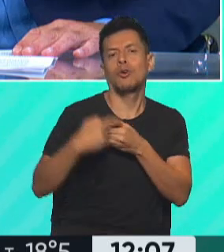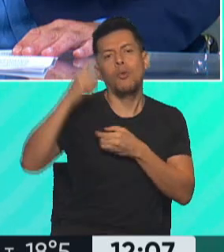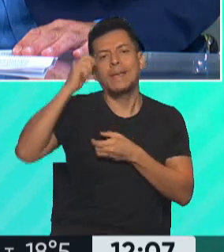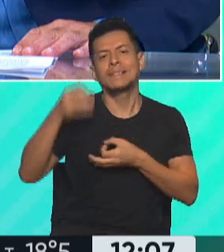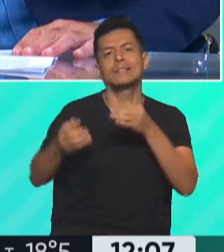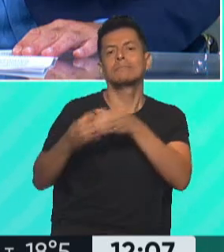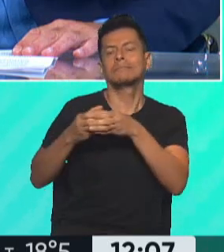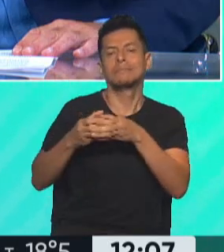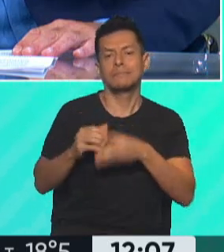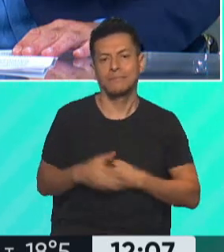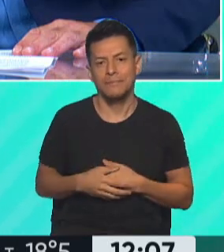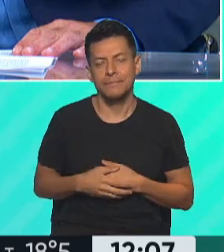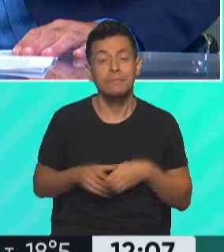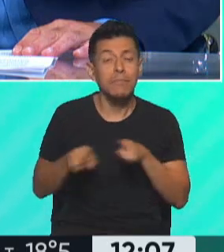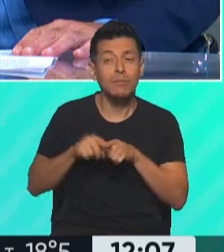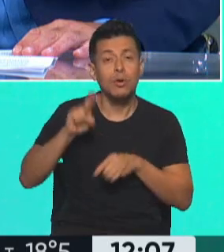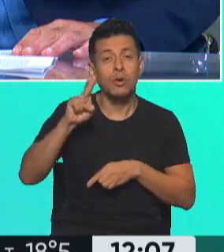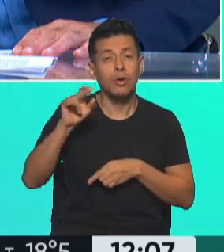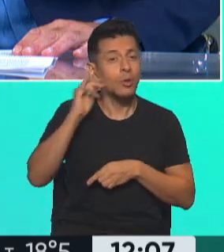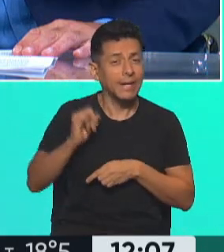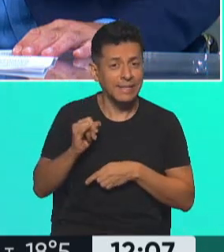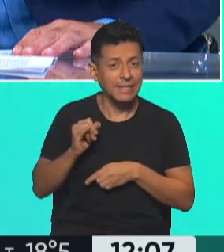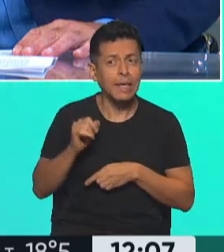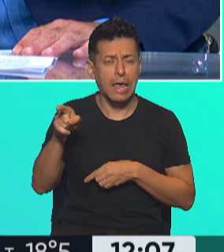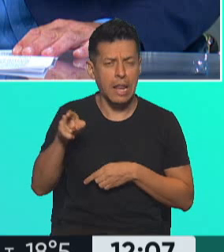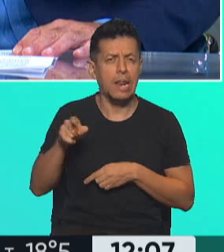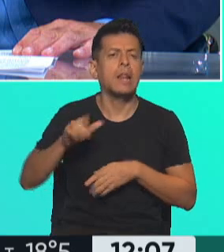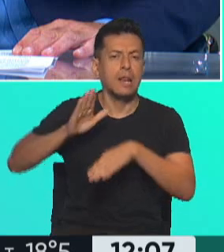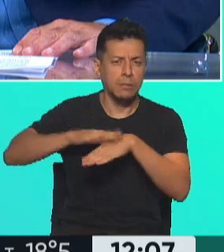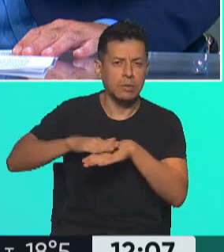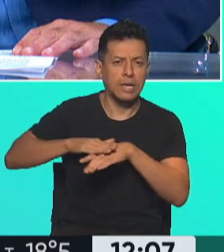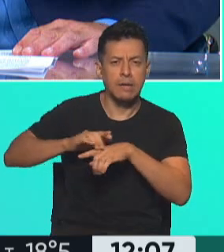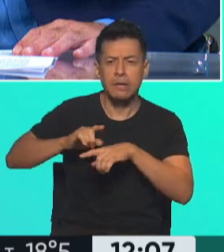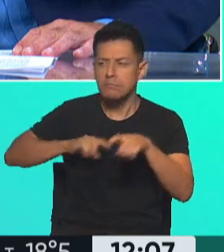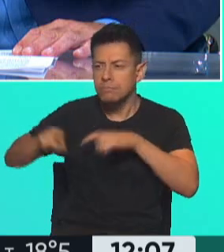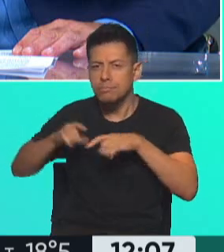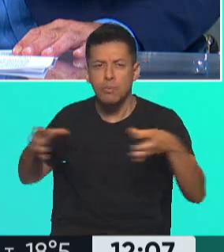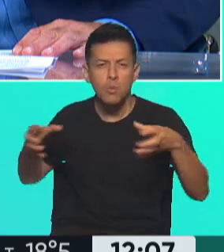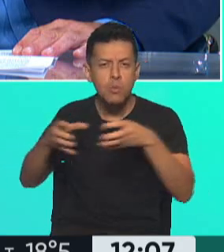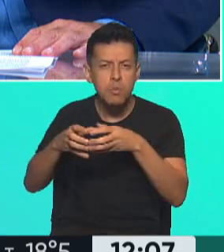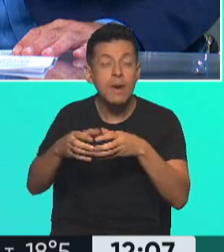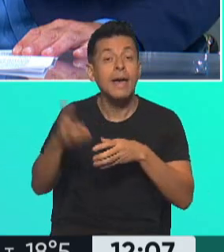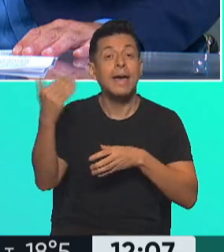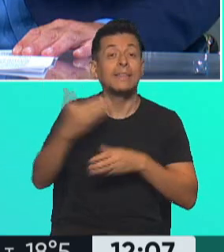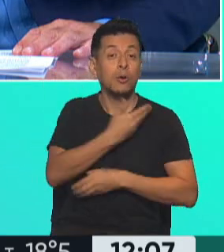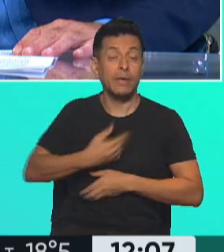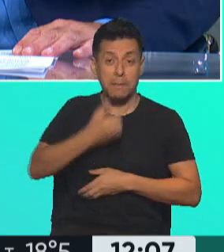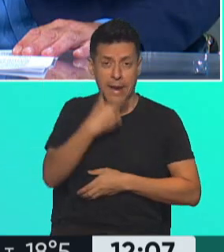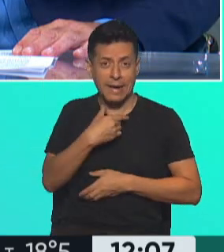estrategia de Pepín Simón Rodríguez, que era uno de los armadores de la famosa mesa judicial durante el gobierno de Mauricio